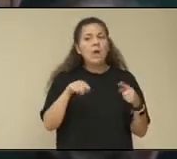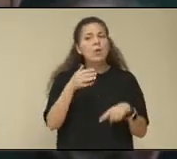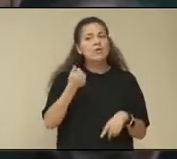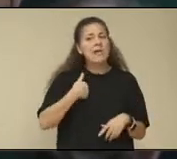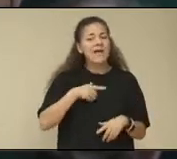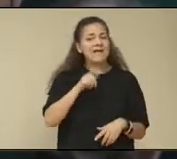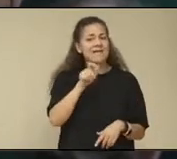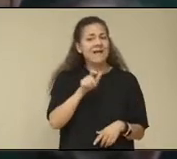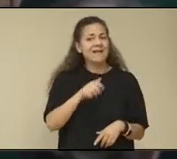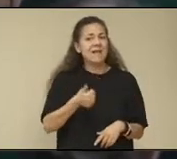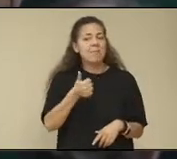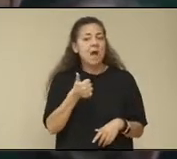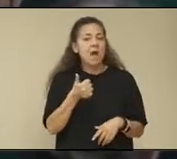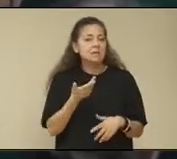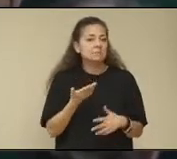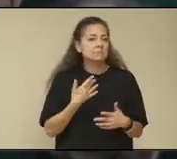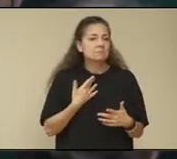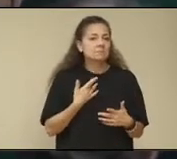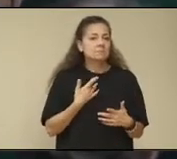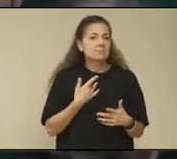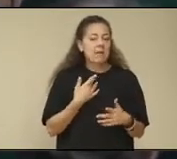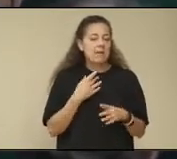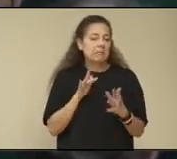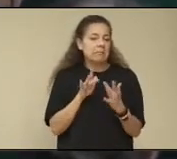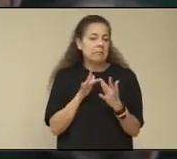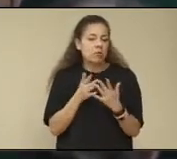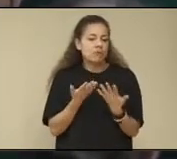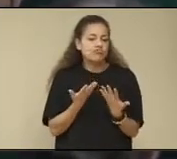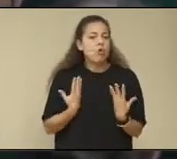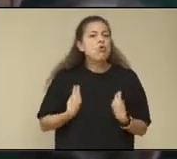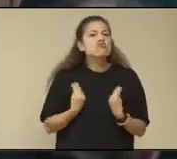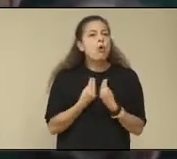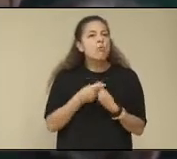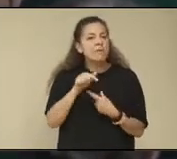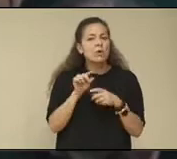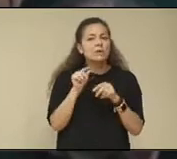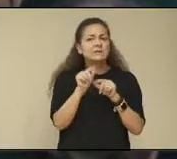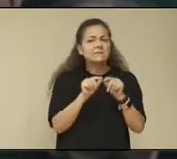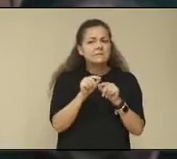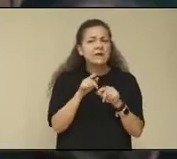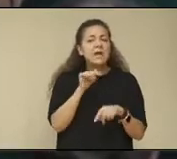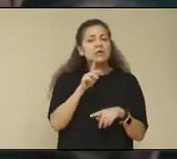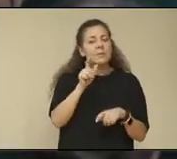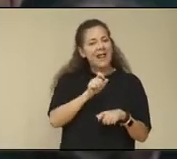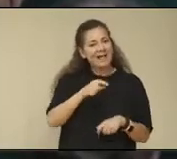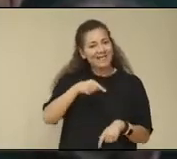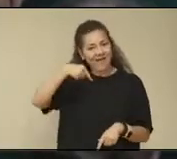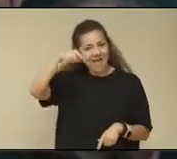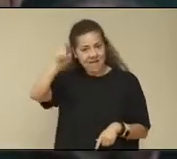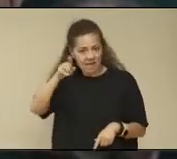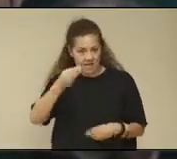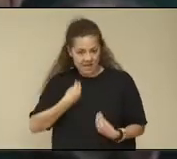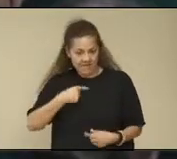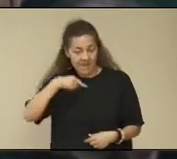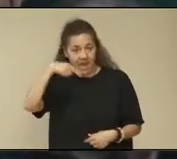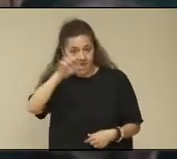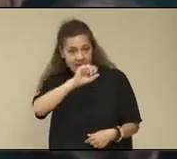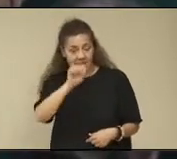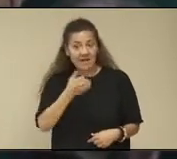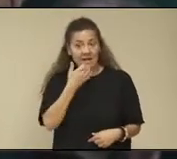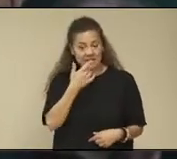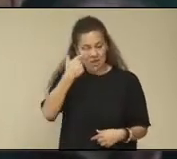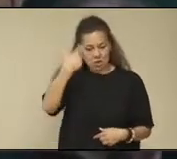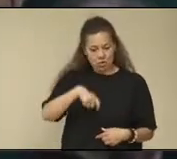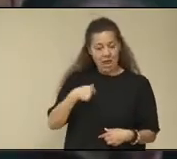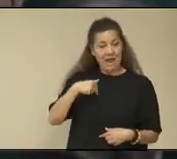más acostumbrada a vivir con la enfermedad o con el mosquito o lo que fuera. Eso es para la gente de allí, entiendo. Si yo, que